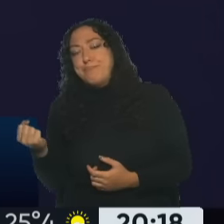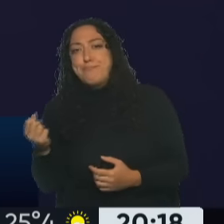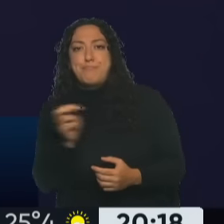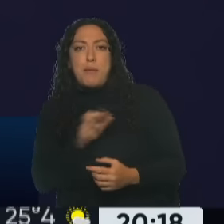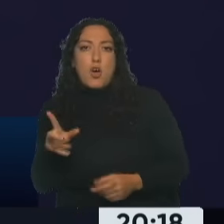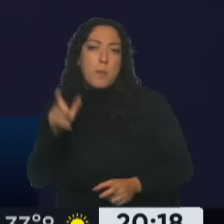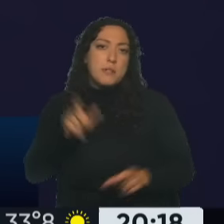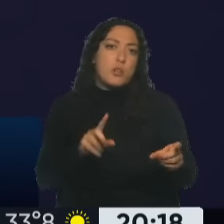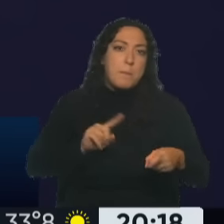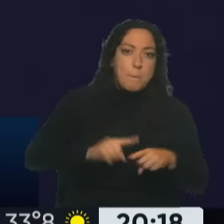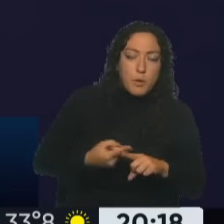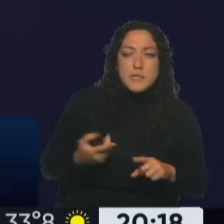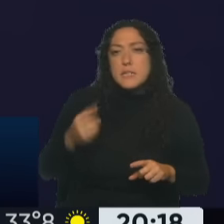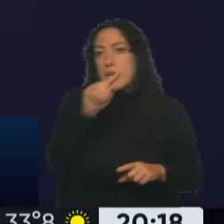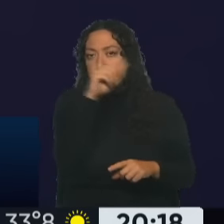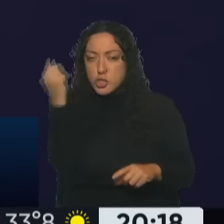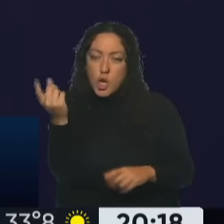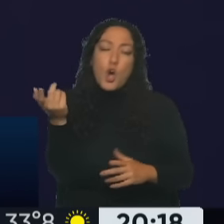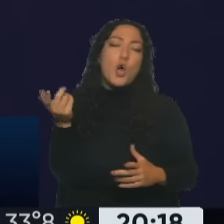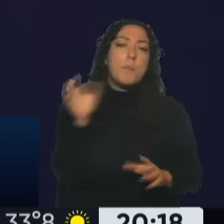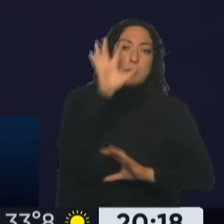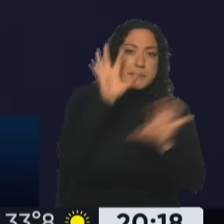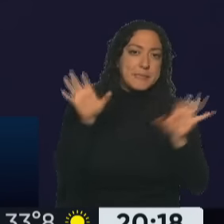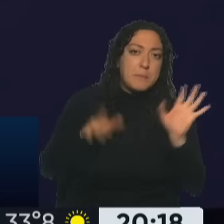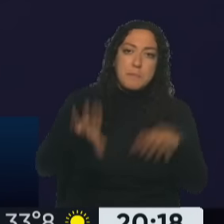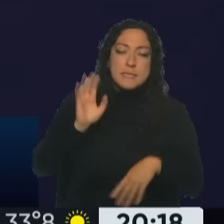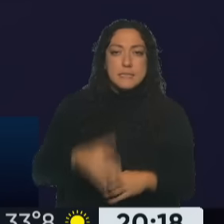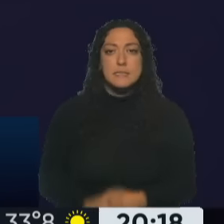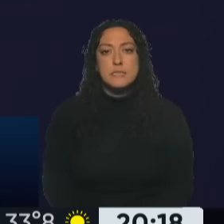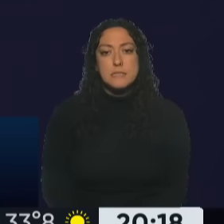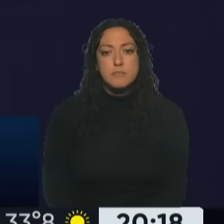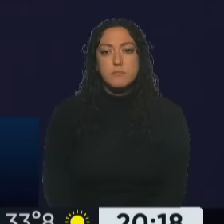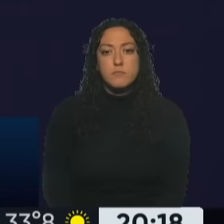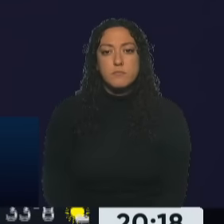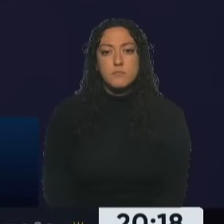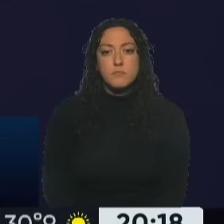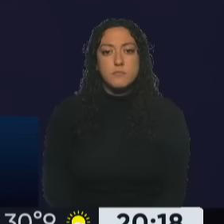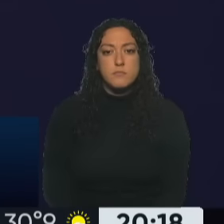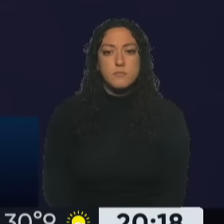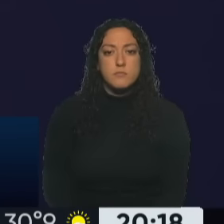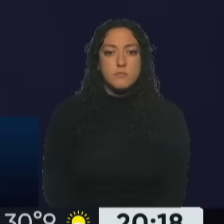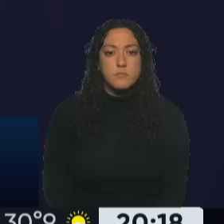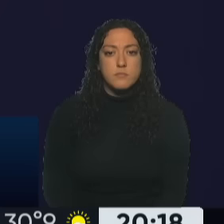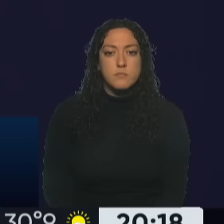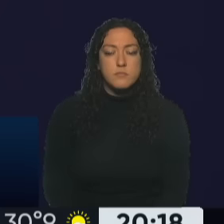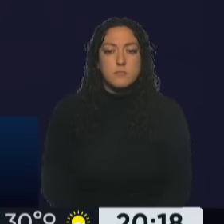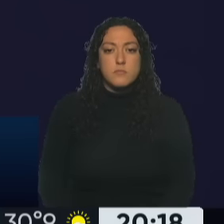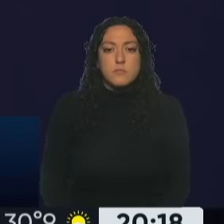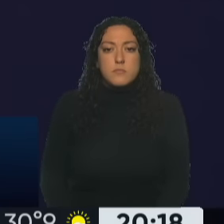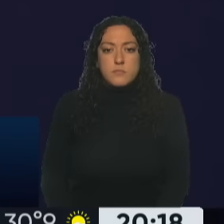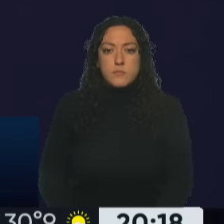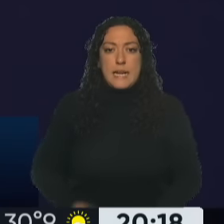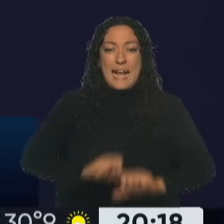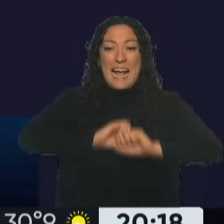política para la nación y para las provincias Ahora quiero dejar digamos bien en